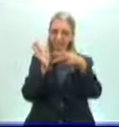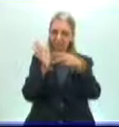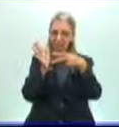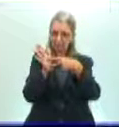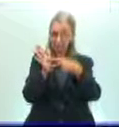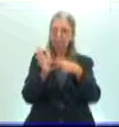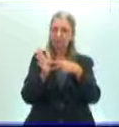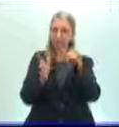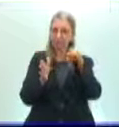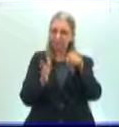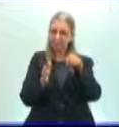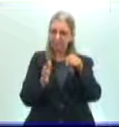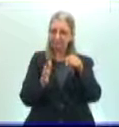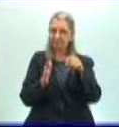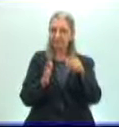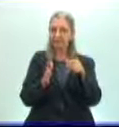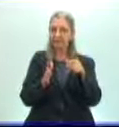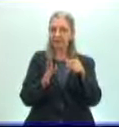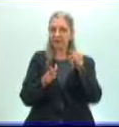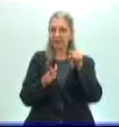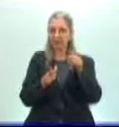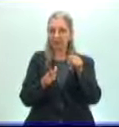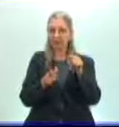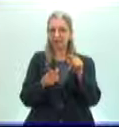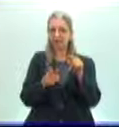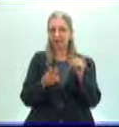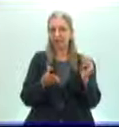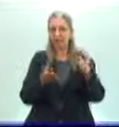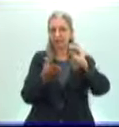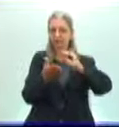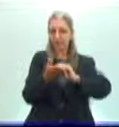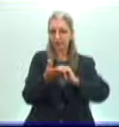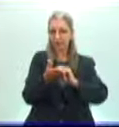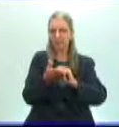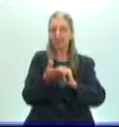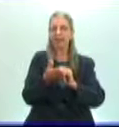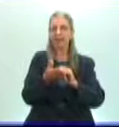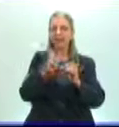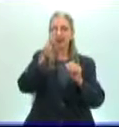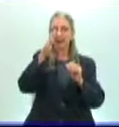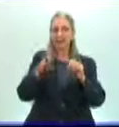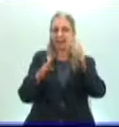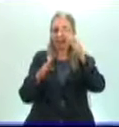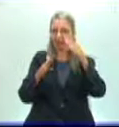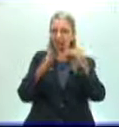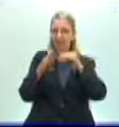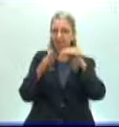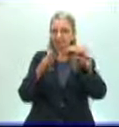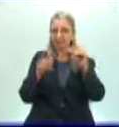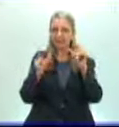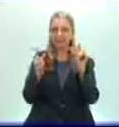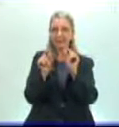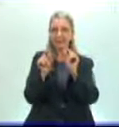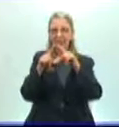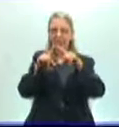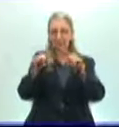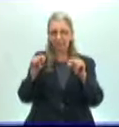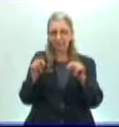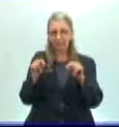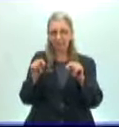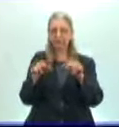los lados, la longitud, ¿no?, de los lados del triángulo más pequeño y en el denominador de los lados del triángulo más